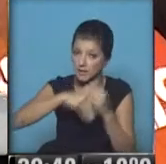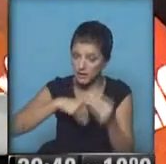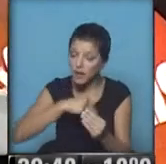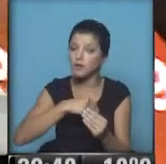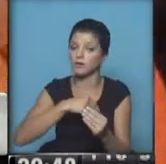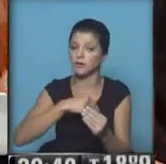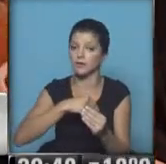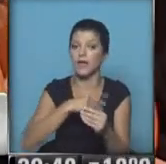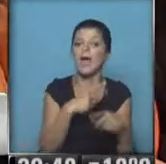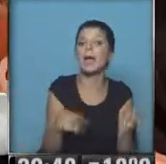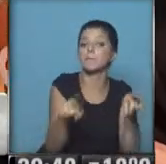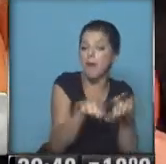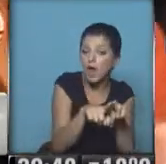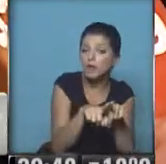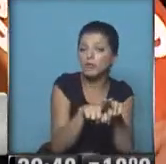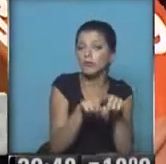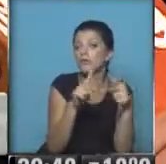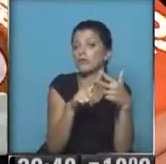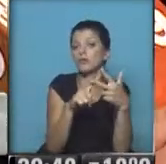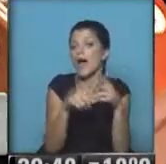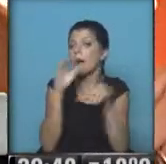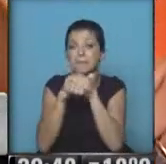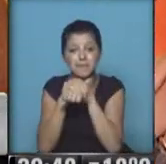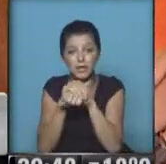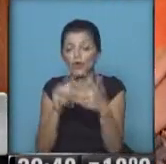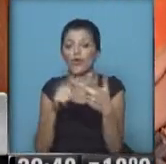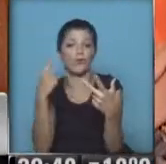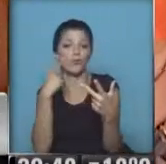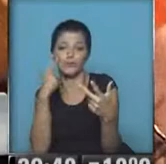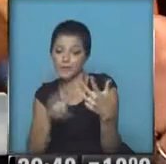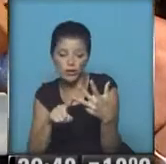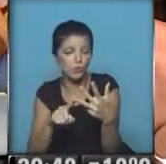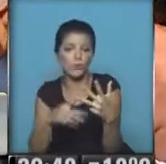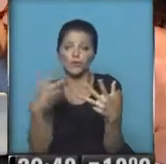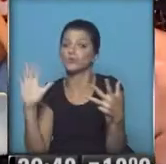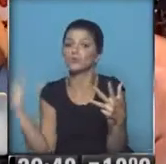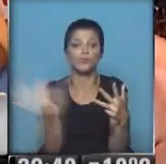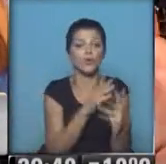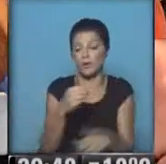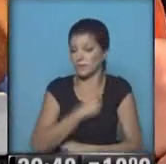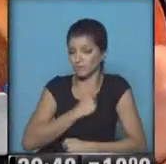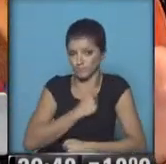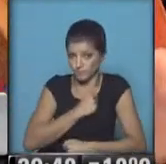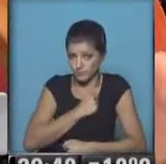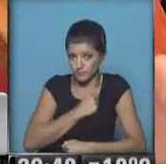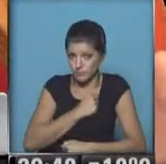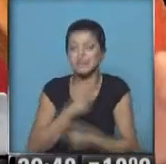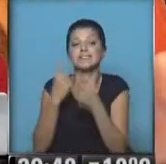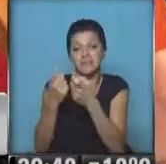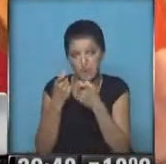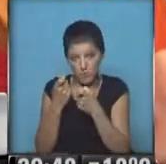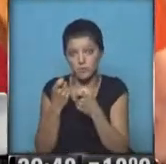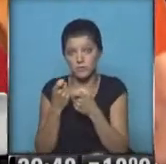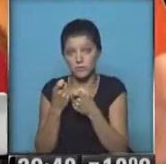hay hermanos, hay amiguitos, conocidos, todo, que la quieren, que la queremos, que la